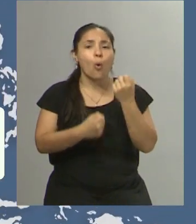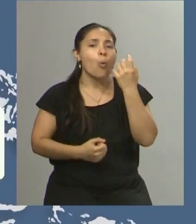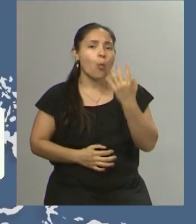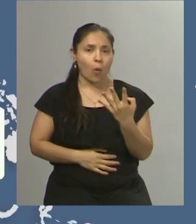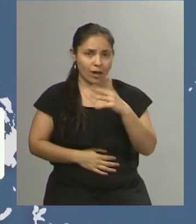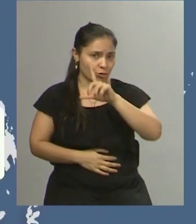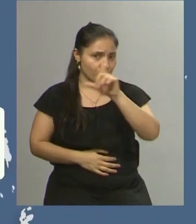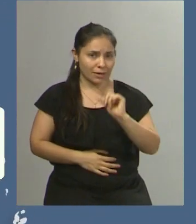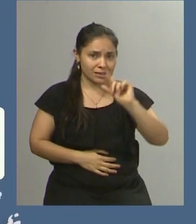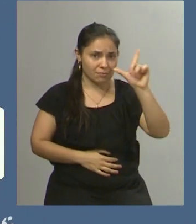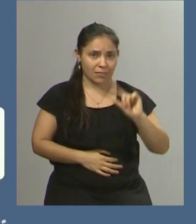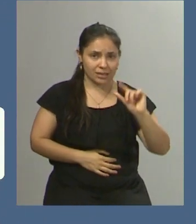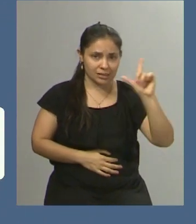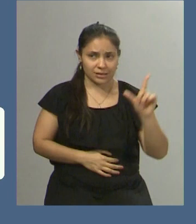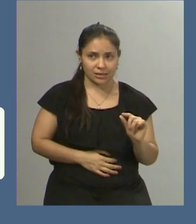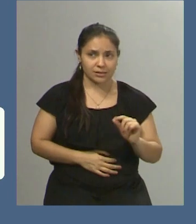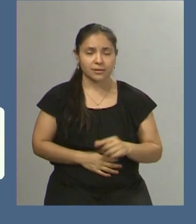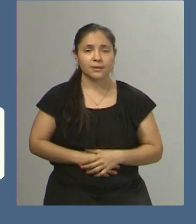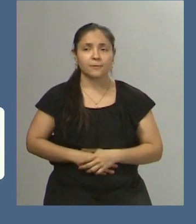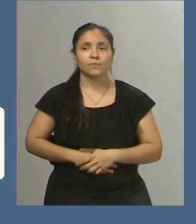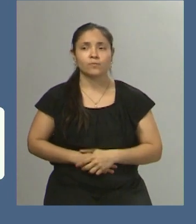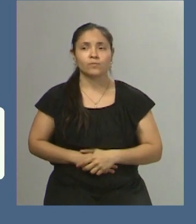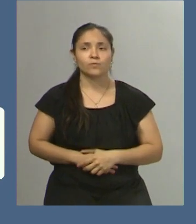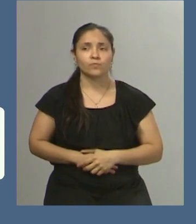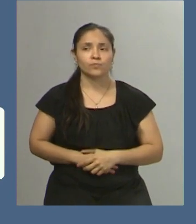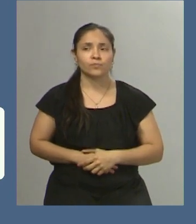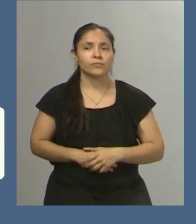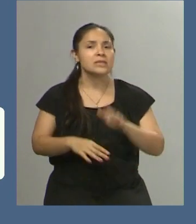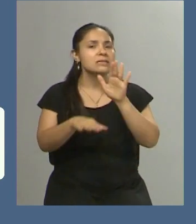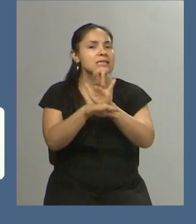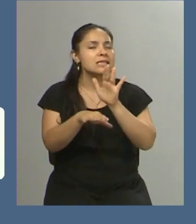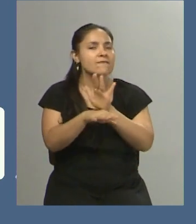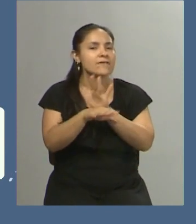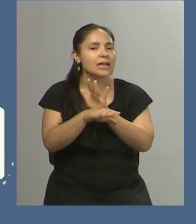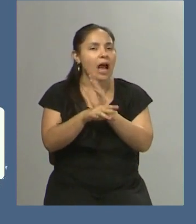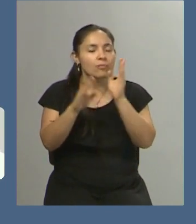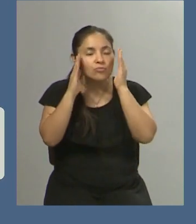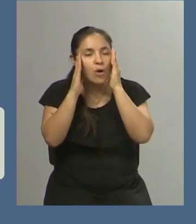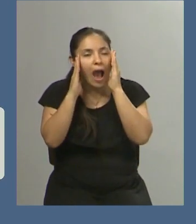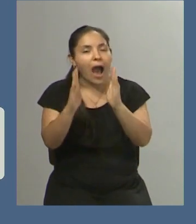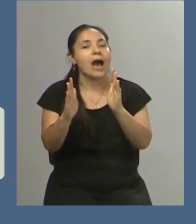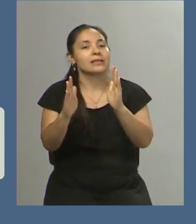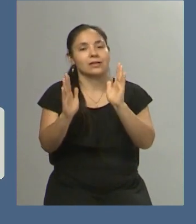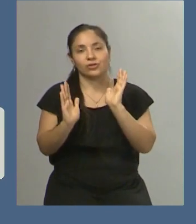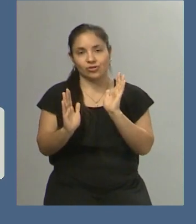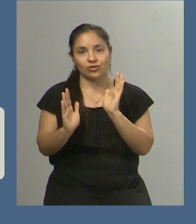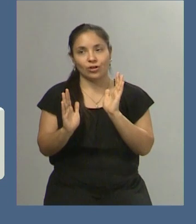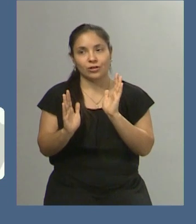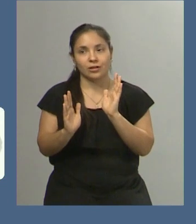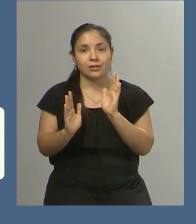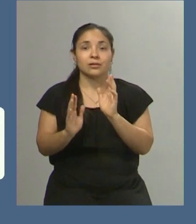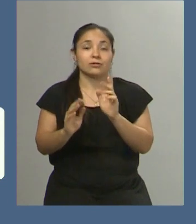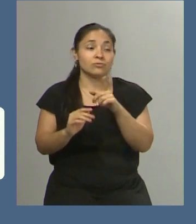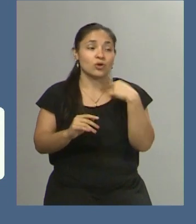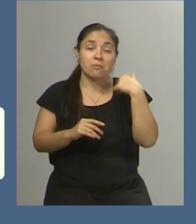países. Lo cual implica poner mucho el acento. Mi sugerencia sería, ojalá pusiéramos el acento en